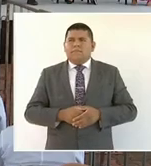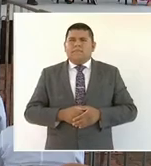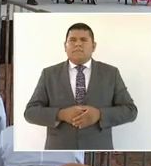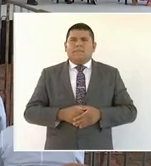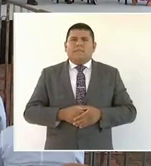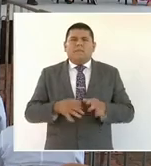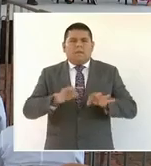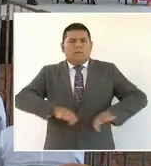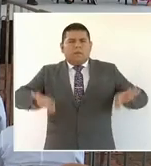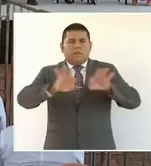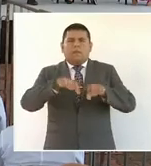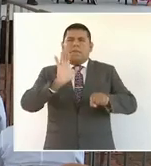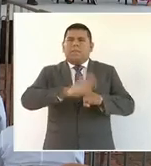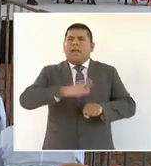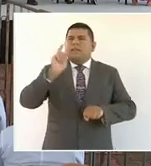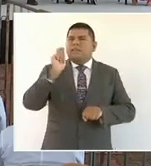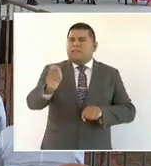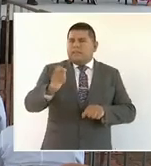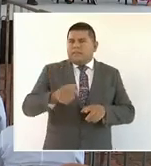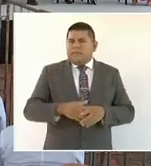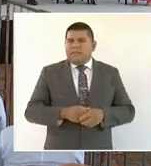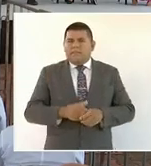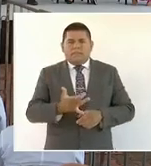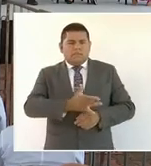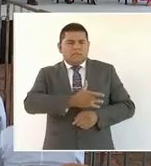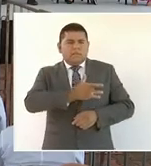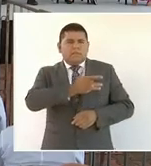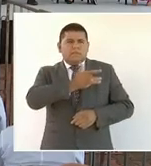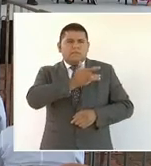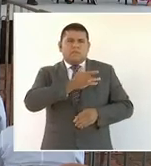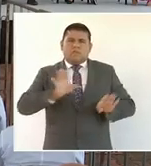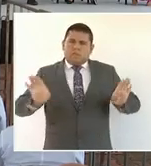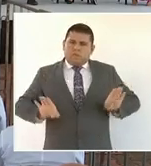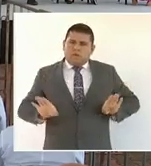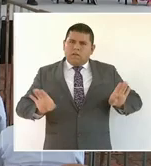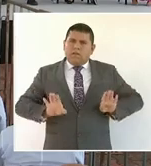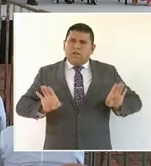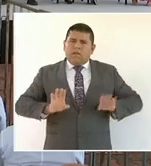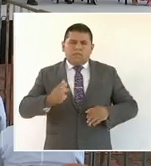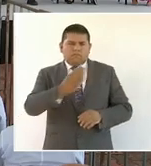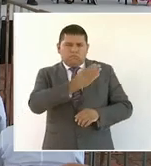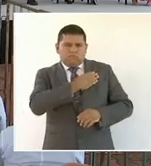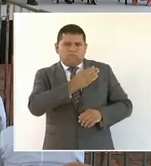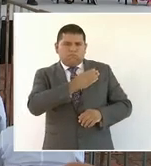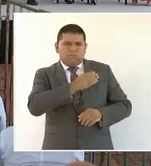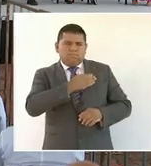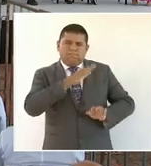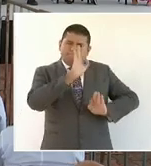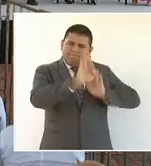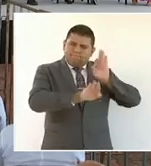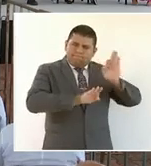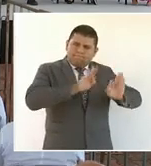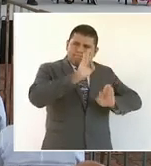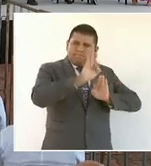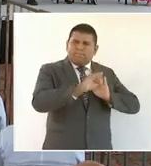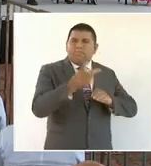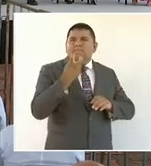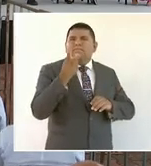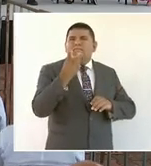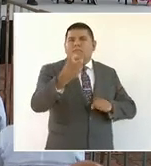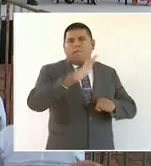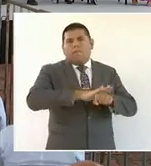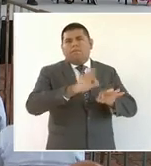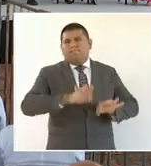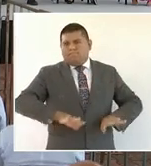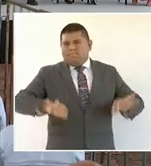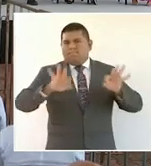Lo fundamental es lo humano, lo que debe de caracterizar al sector salud de